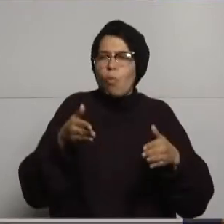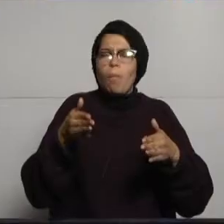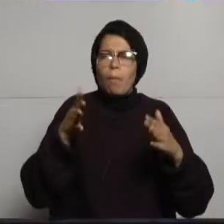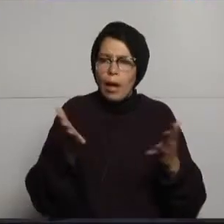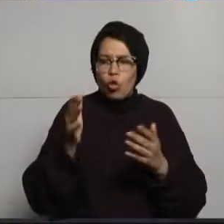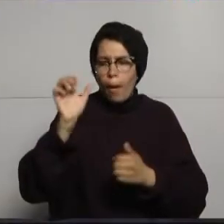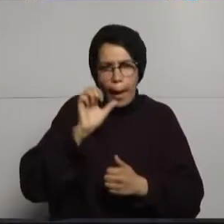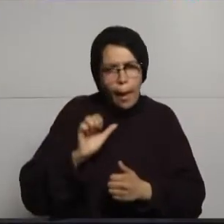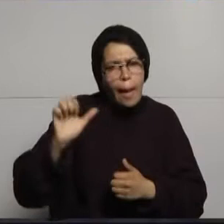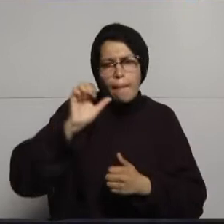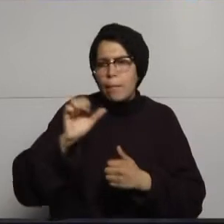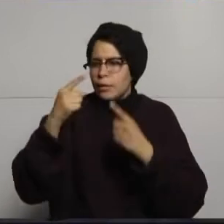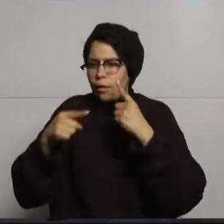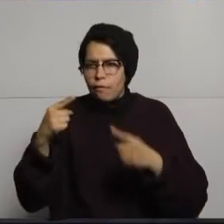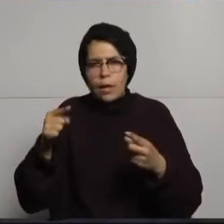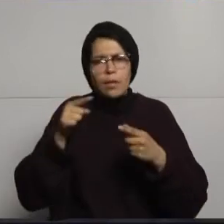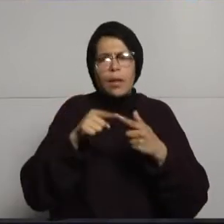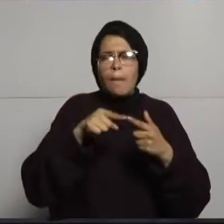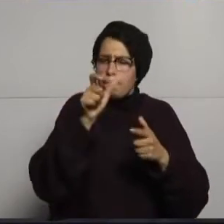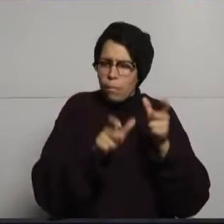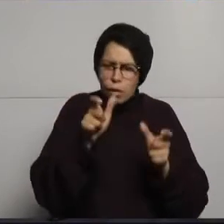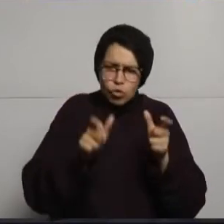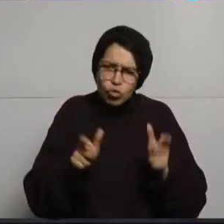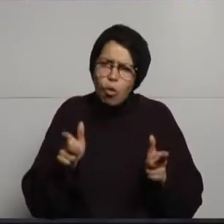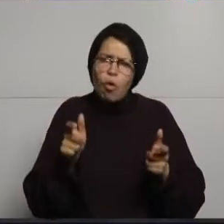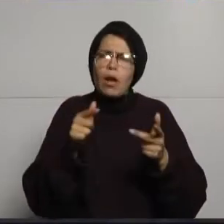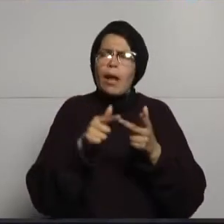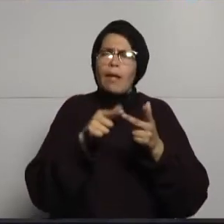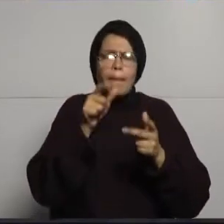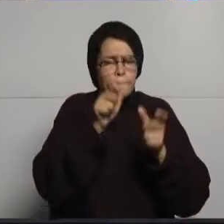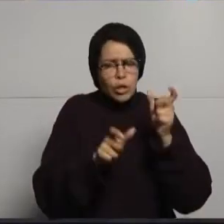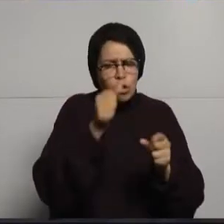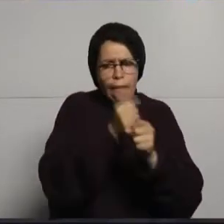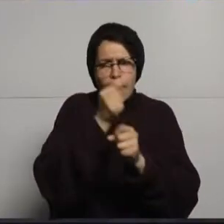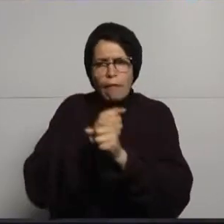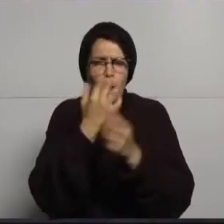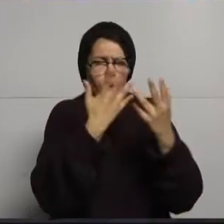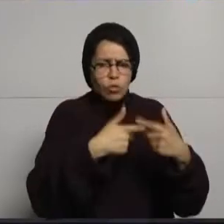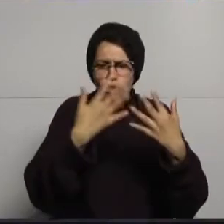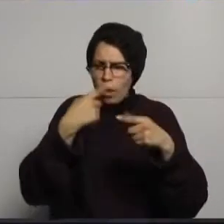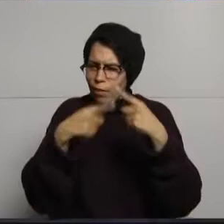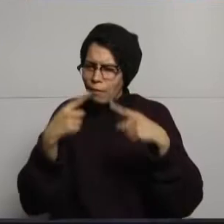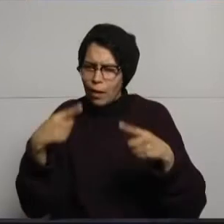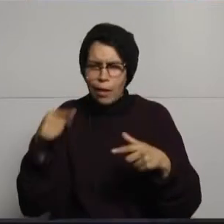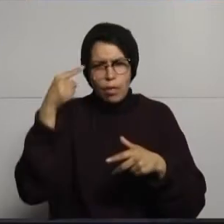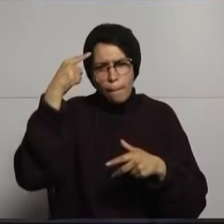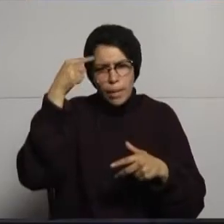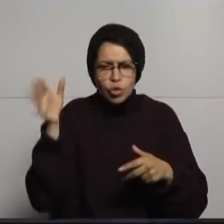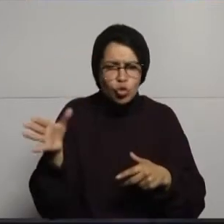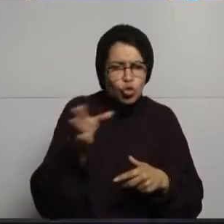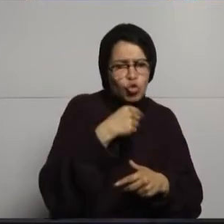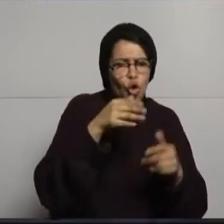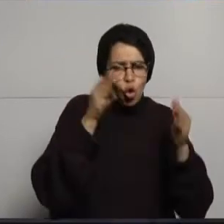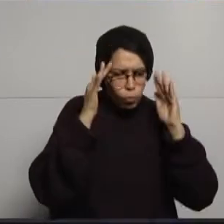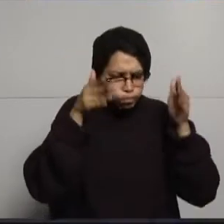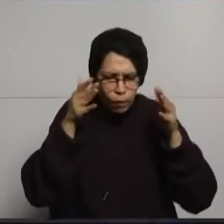empresas, pessoas, gente que trabalha para distintas organizações, todos pensando muito em